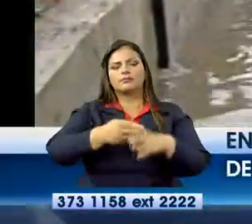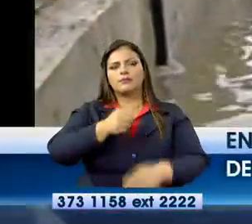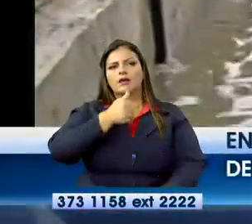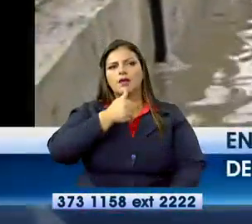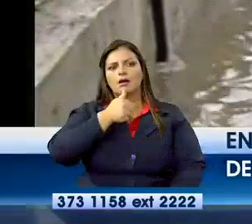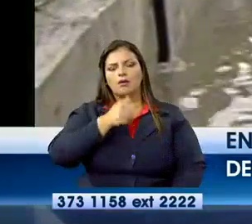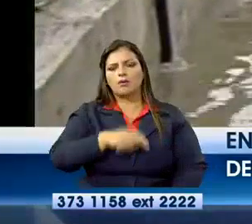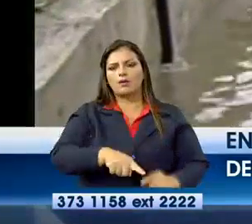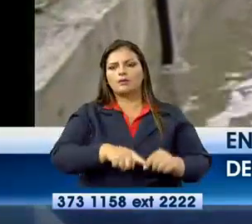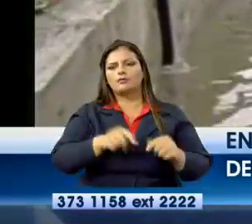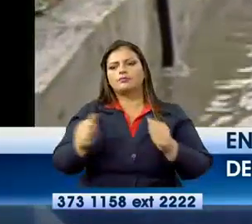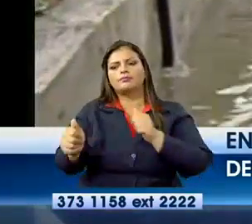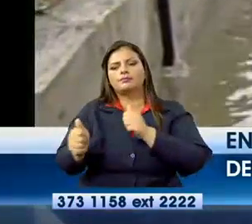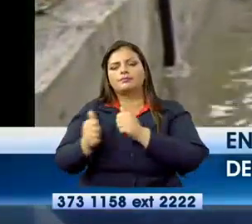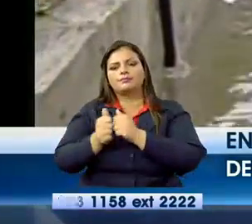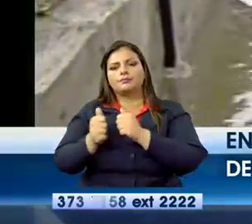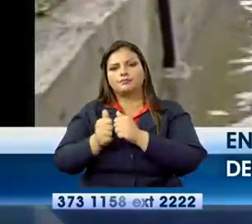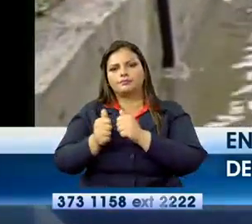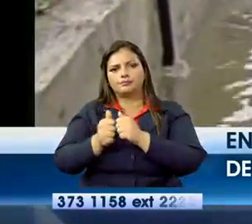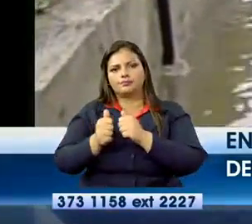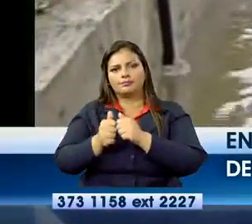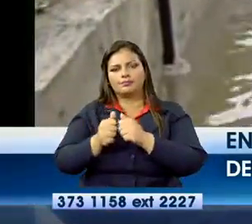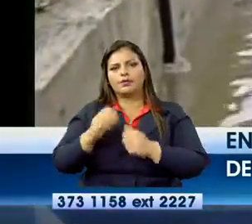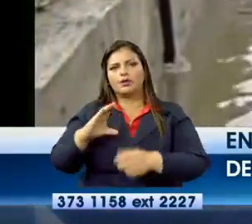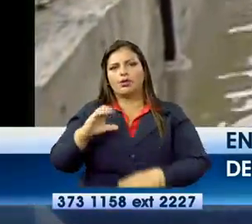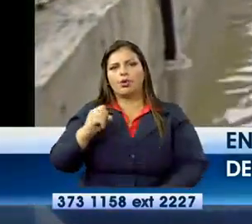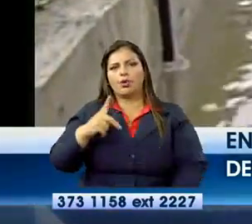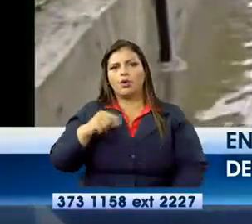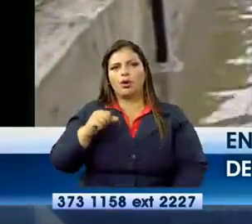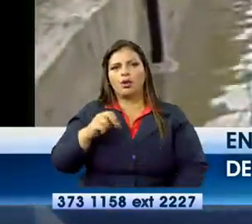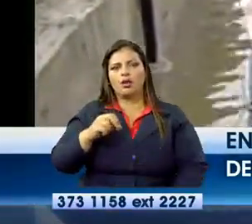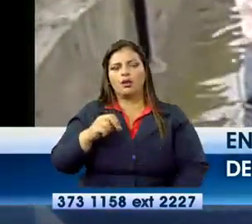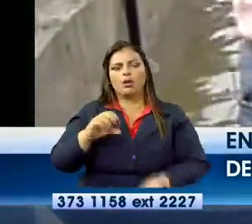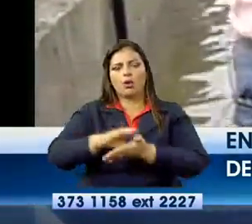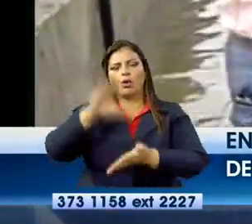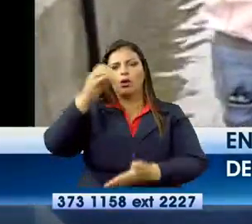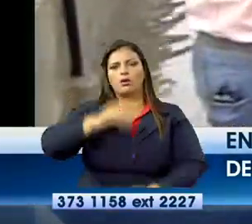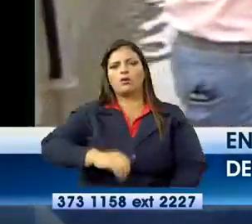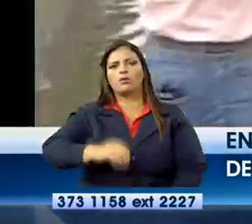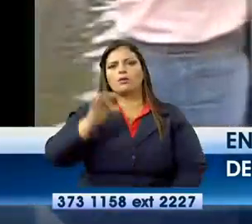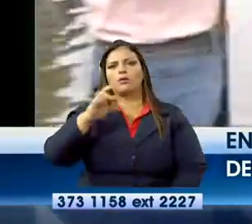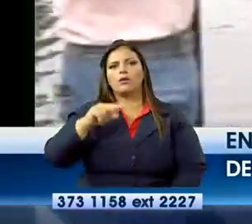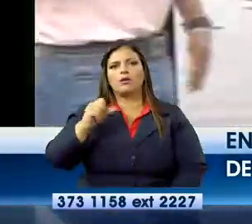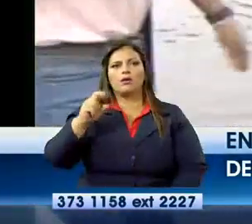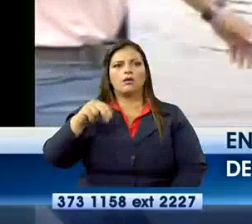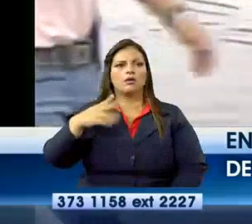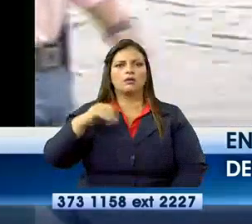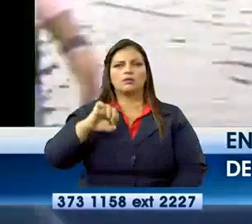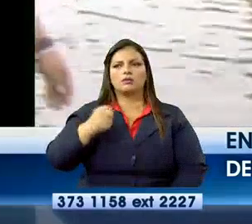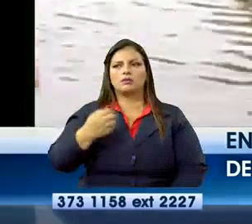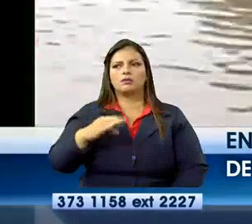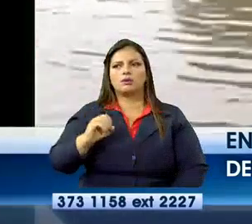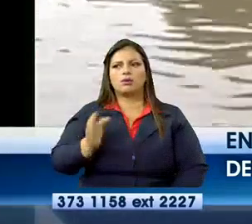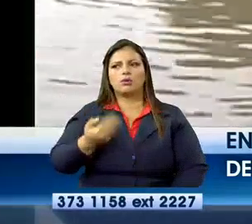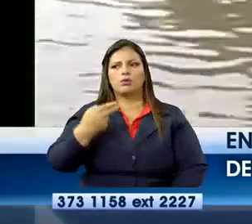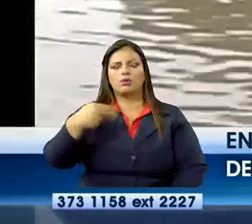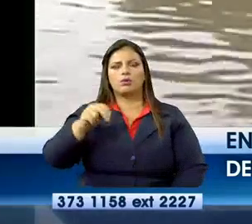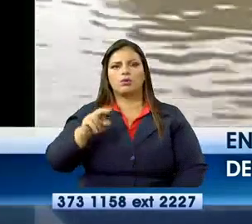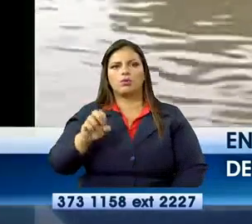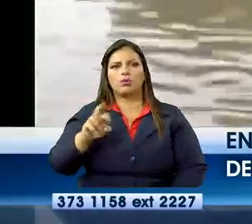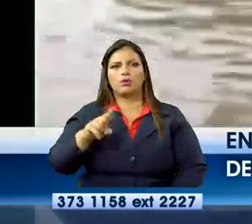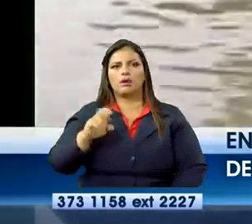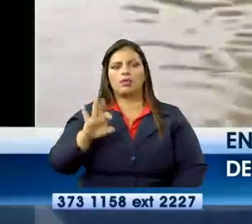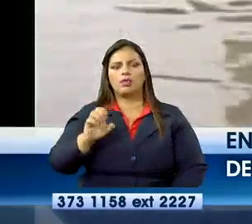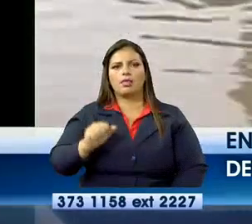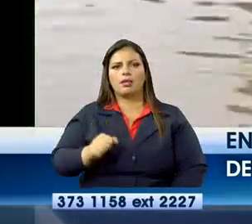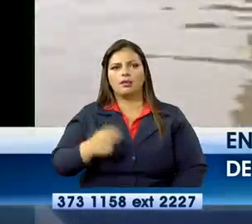referencia junto a Urdenor, junto al Colegio Francisco Huerta Rendón. El agua no ha bajado desafortunadamente, según lo que nosotros más o